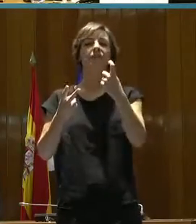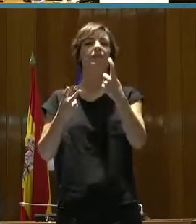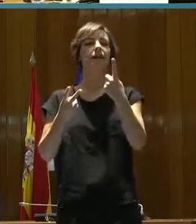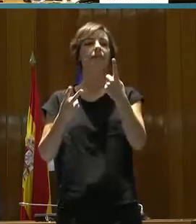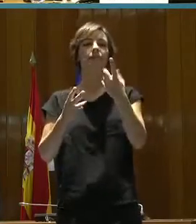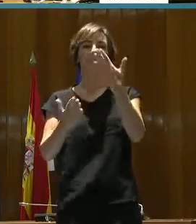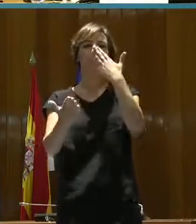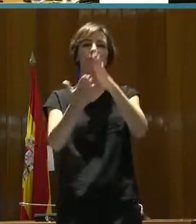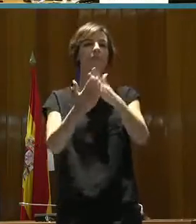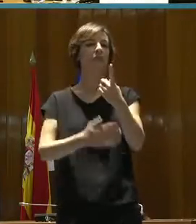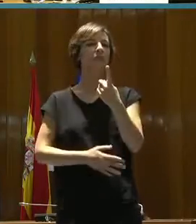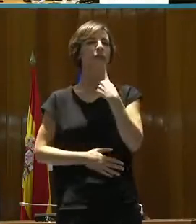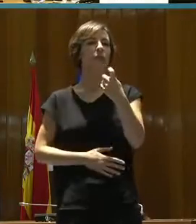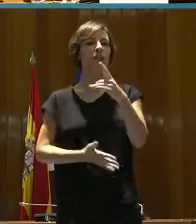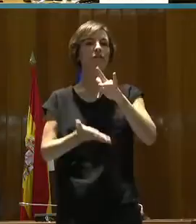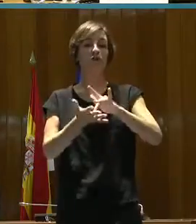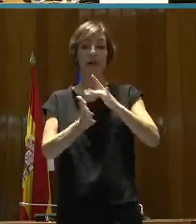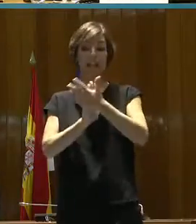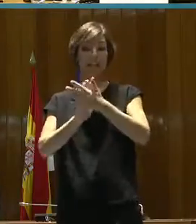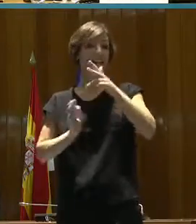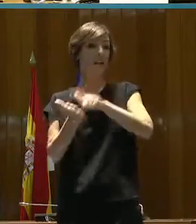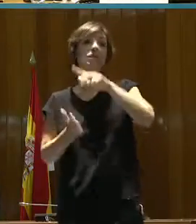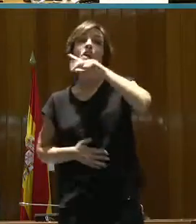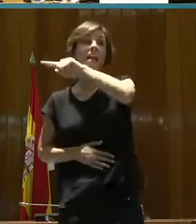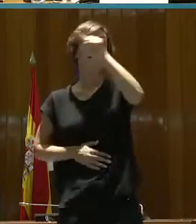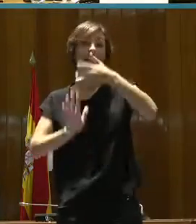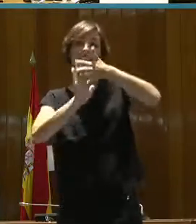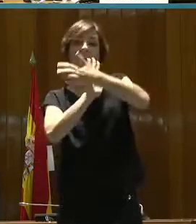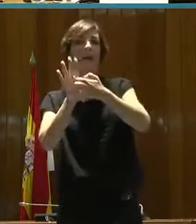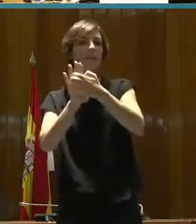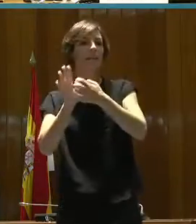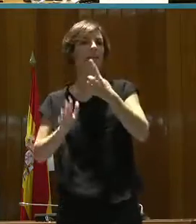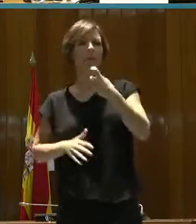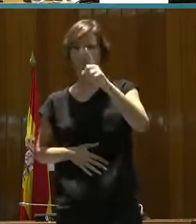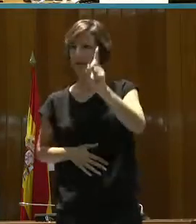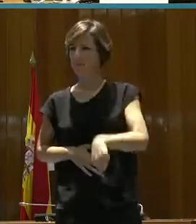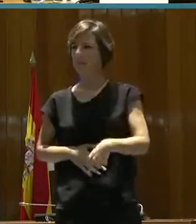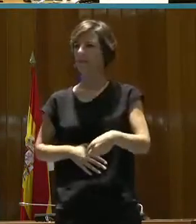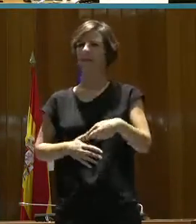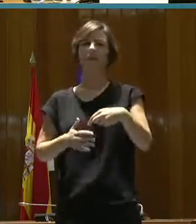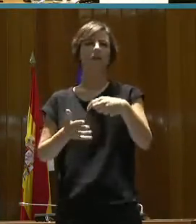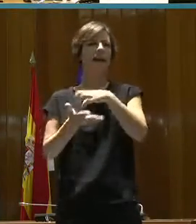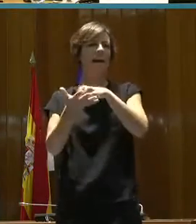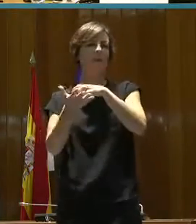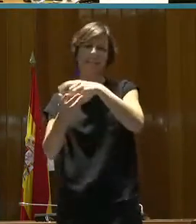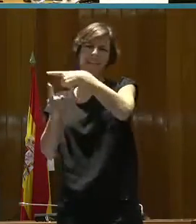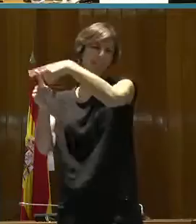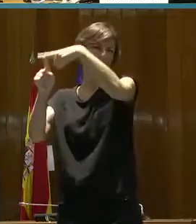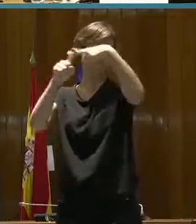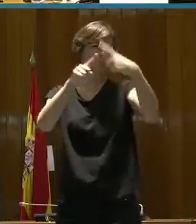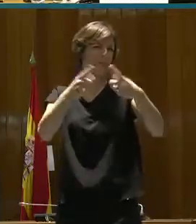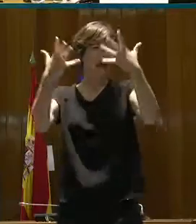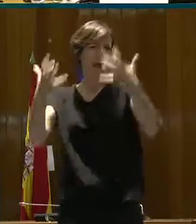enfrenta la descripción gramatical de lenguas orales. Es decir, disponemos de muchas gramáticas de referencia de lenguas orales en